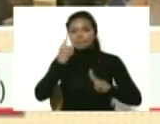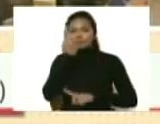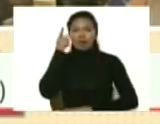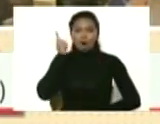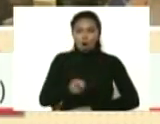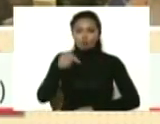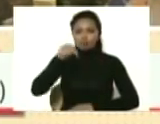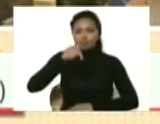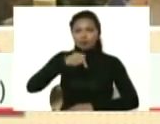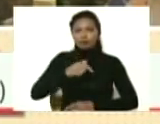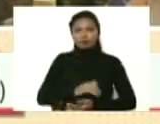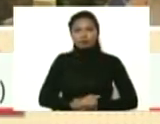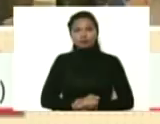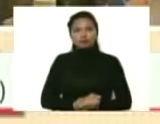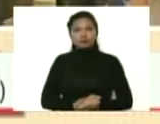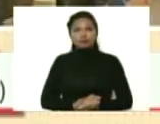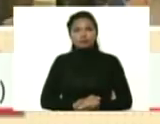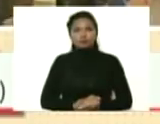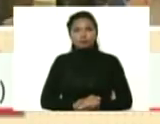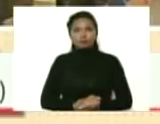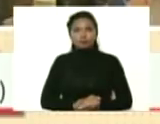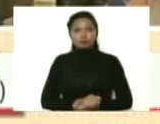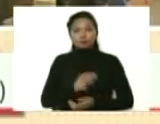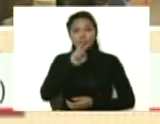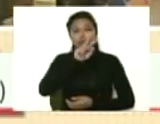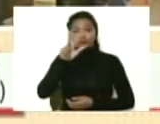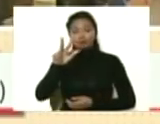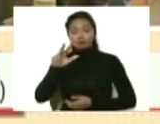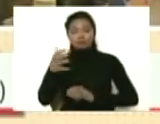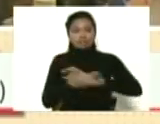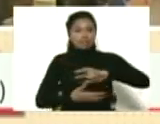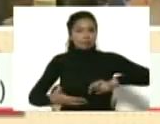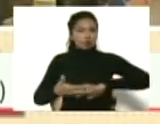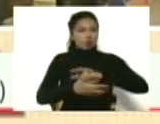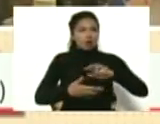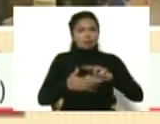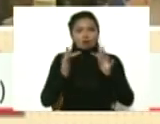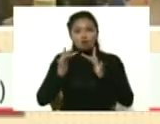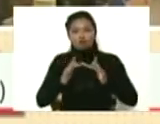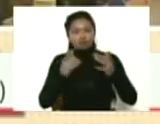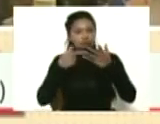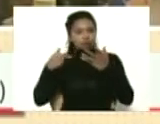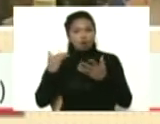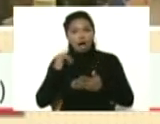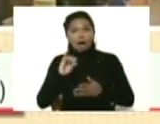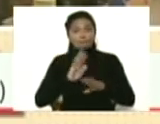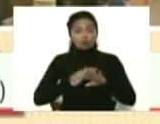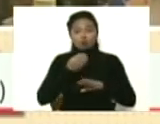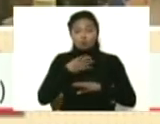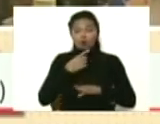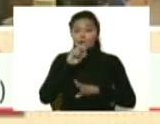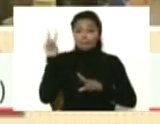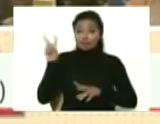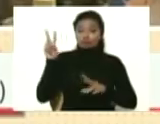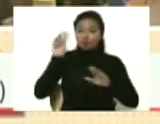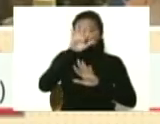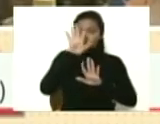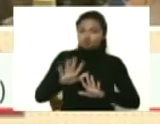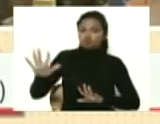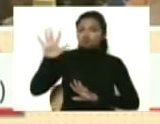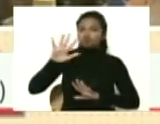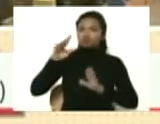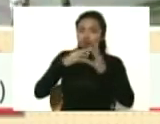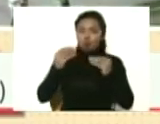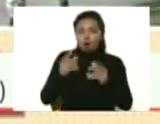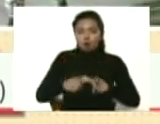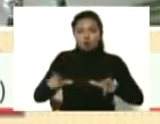de hoy. Con el 23 de enero ya tenemos otros pases, porque es bueno para que Venezuela entera, y además todas